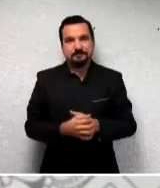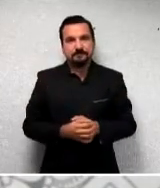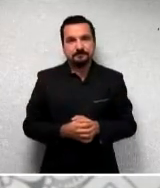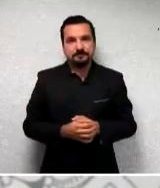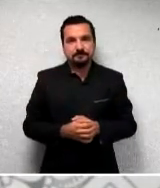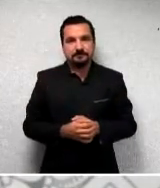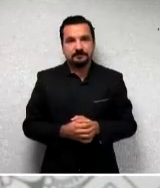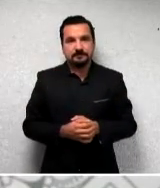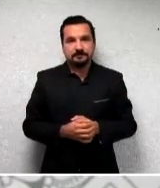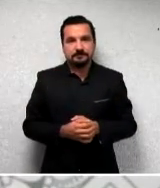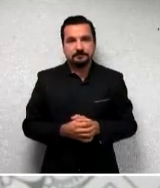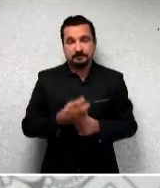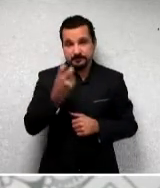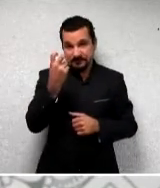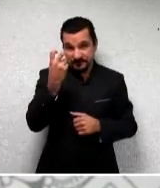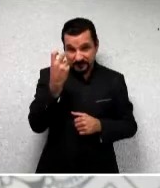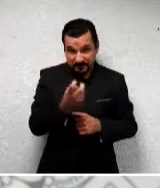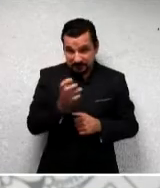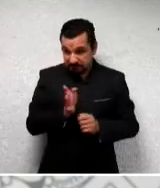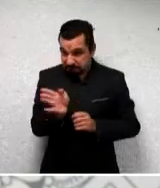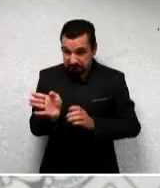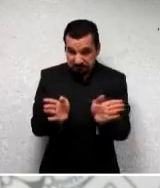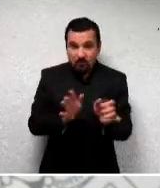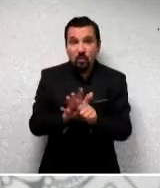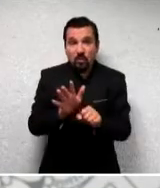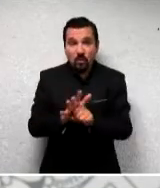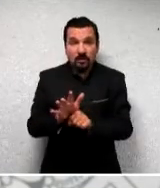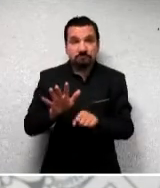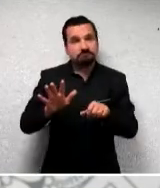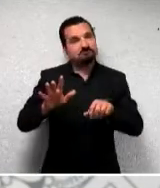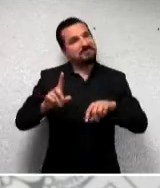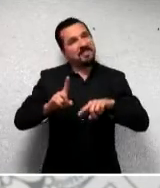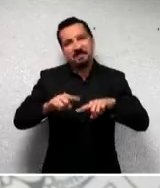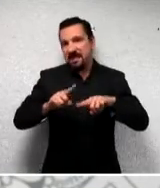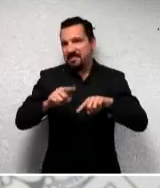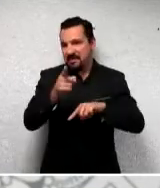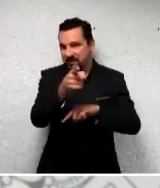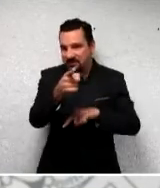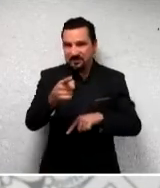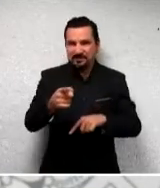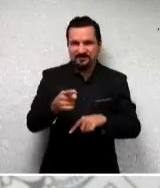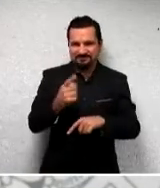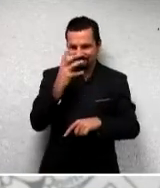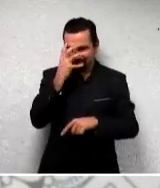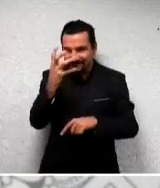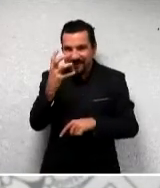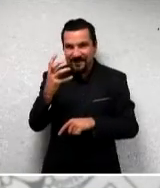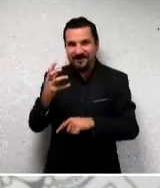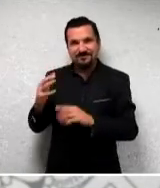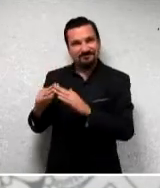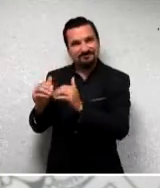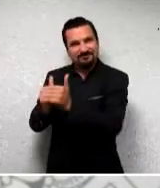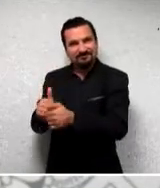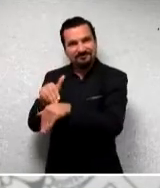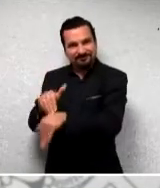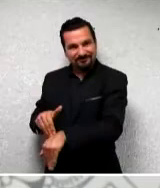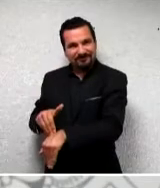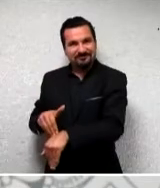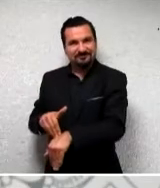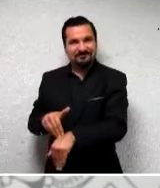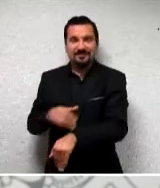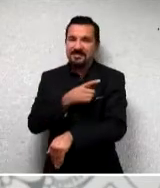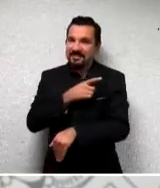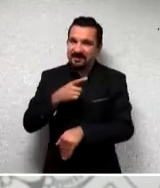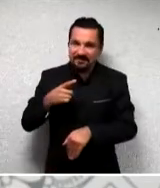resultado depende de que sigamos tomando las cosas en serio tenemos que seguir